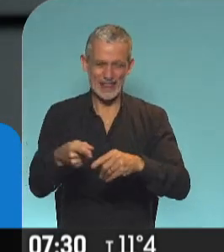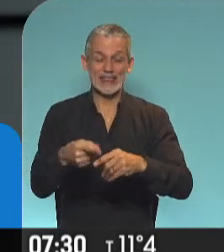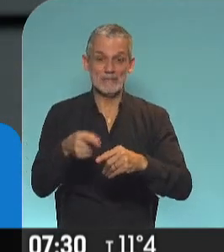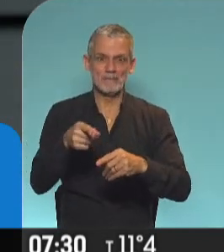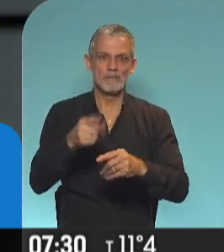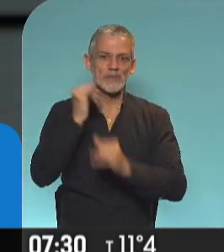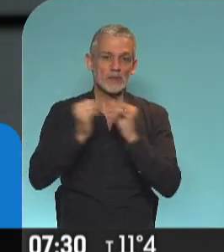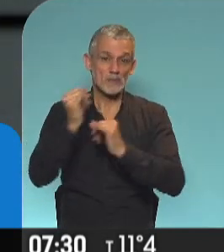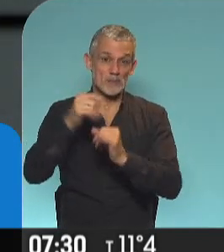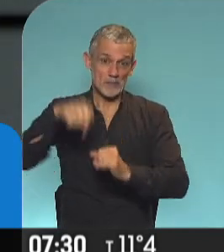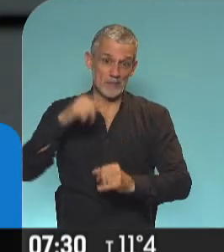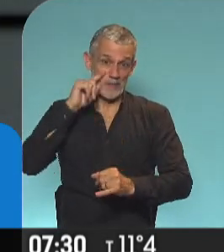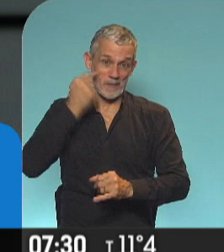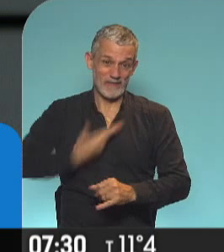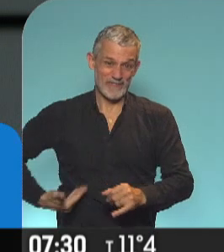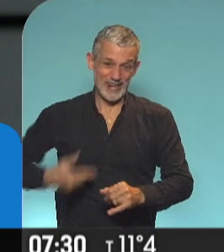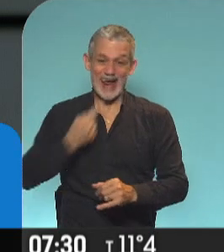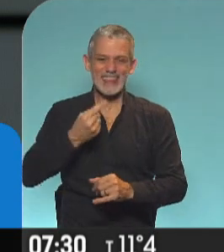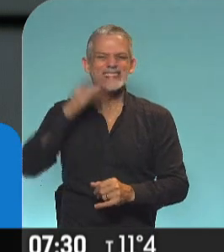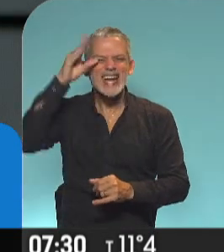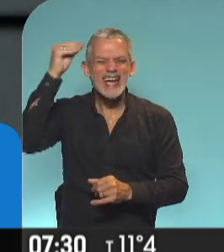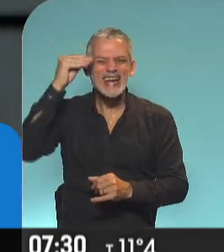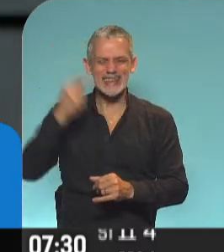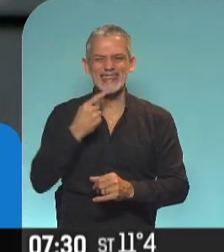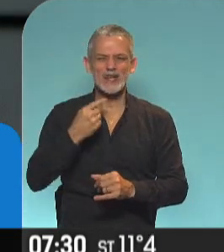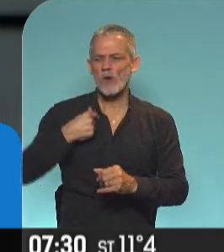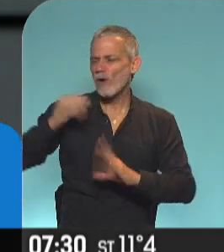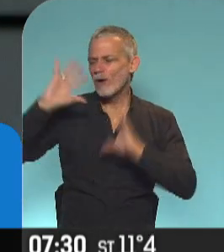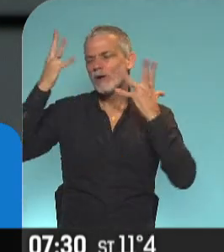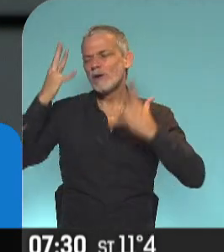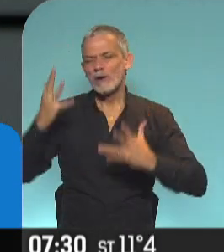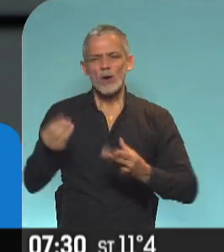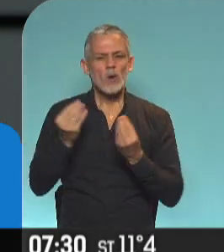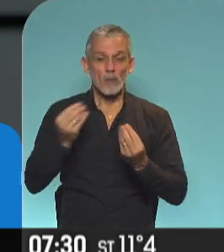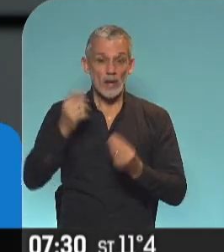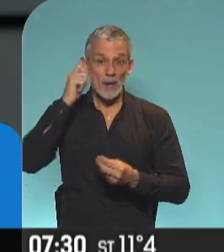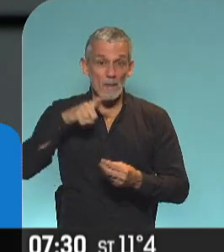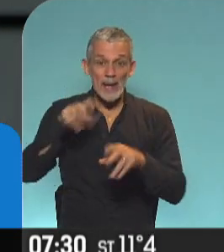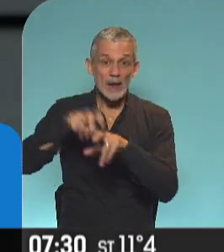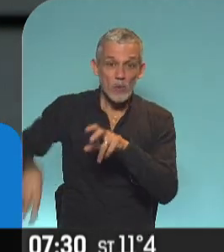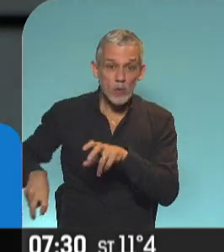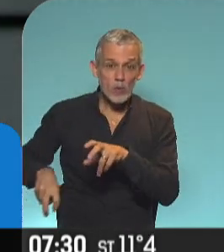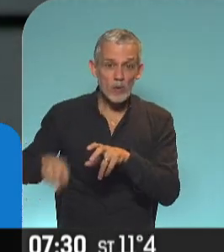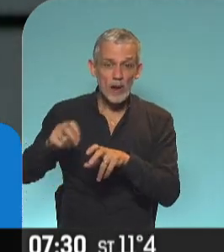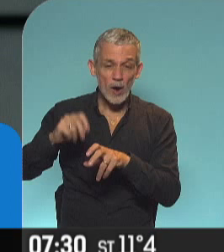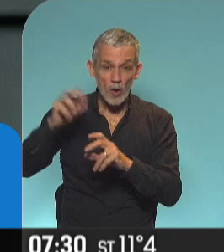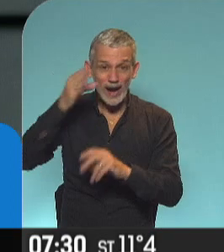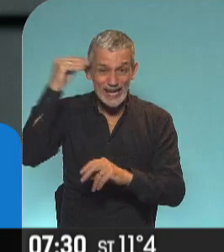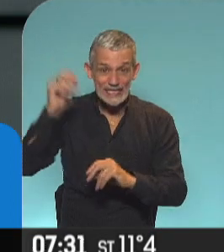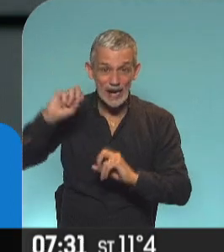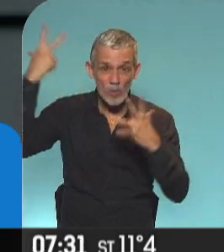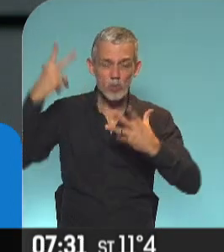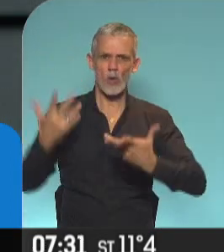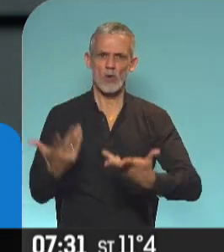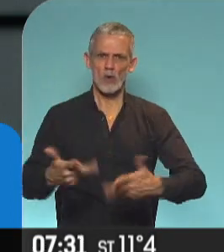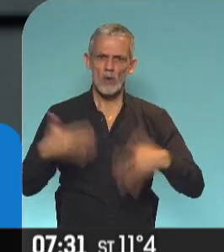el actual presidente Alberto Fernández, dice que Cristina Fernández de Kirchner se molestó mucho cuando Menem se bajó del balotaje porque le